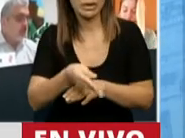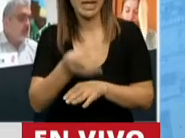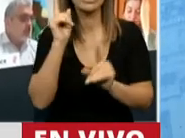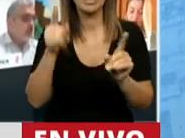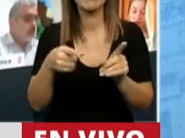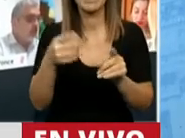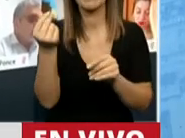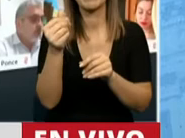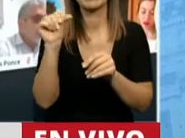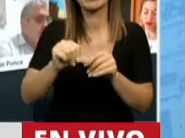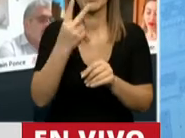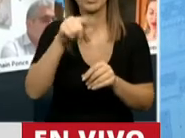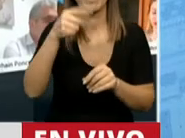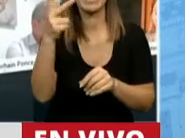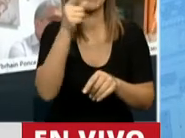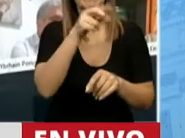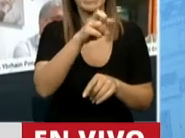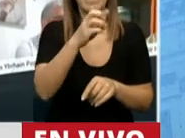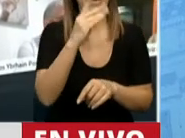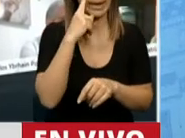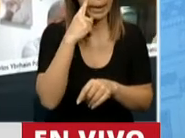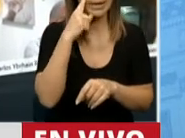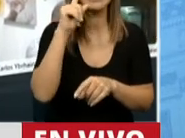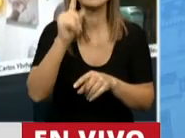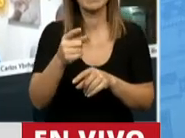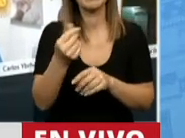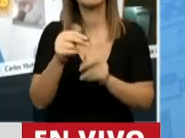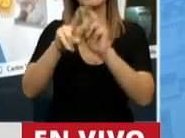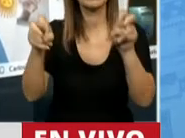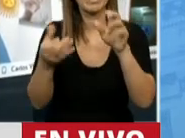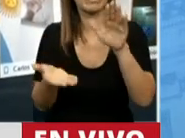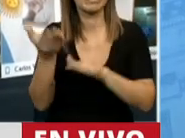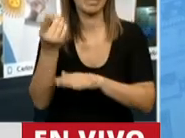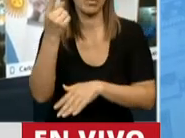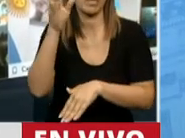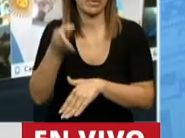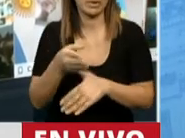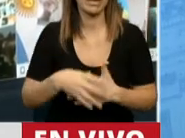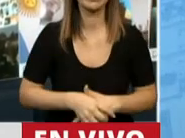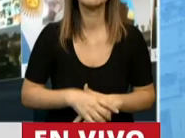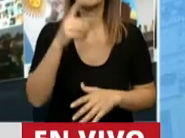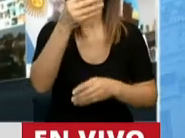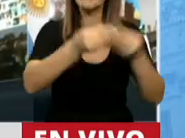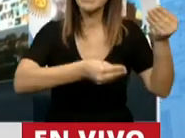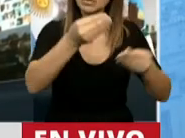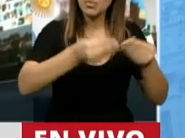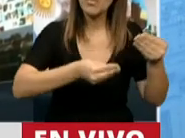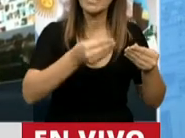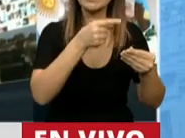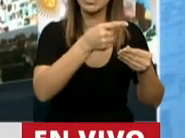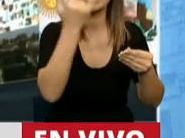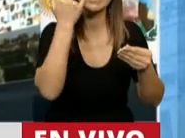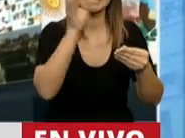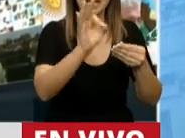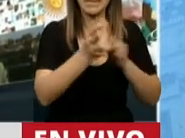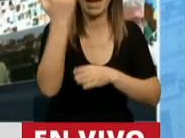del 2.3% del producto y un superávit fiscal primario del 1%. Era un presupuesto que ya se sabía en